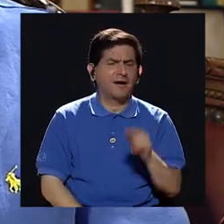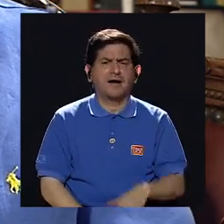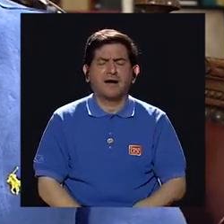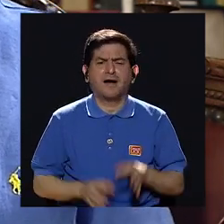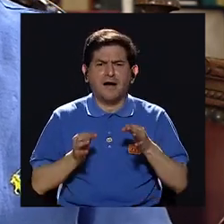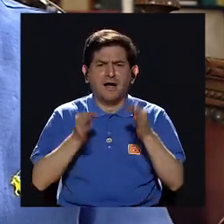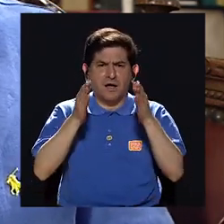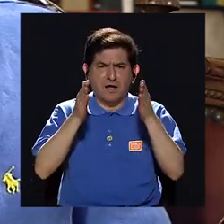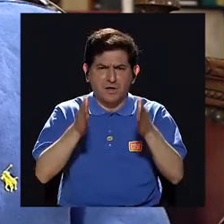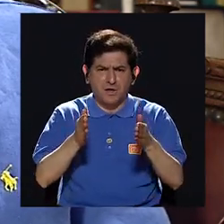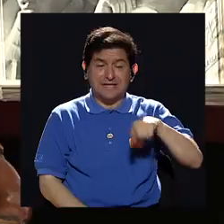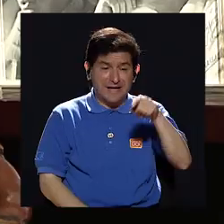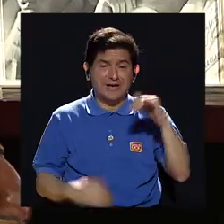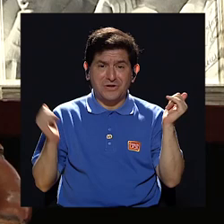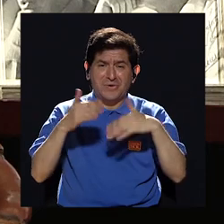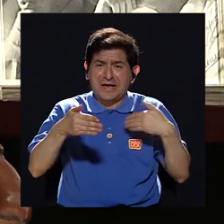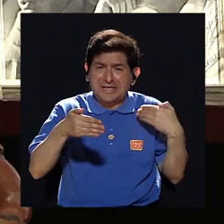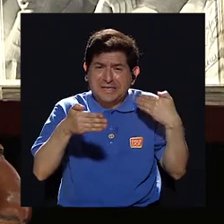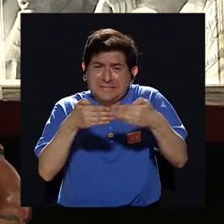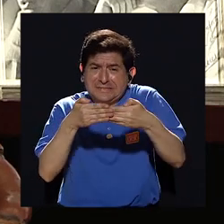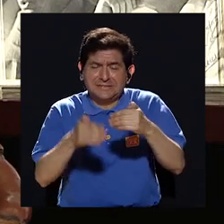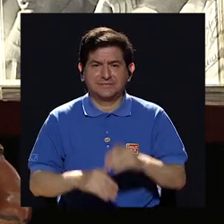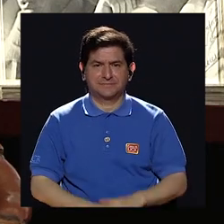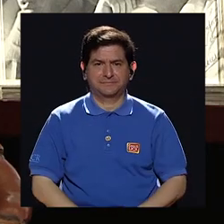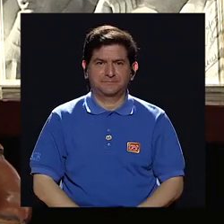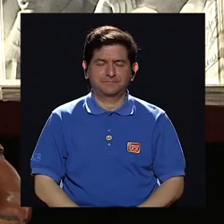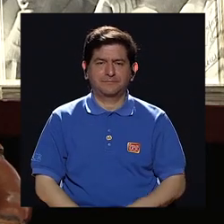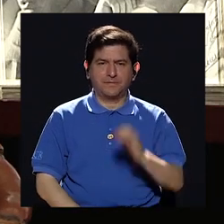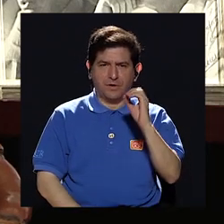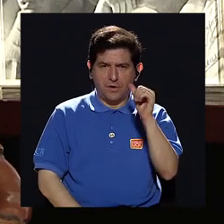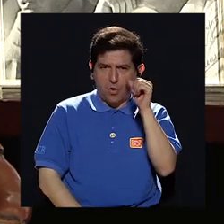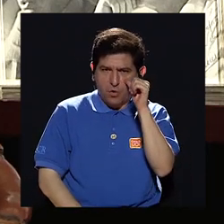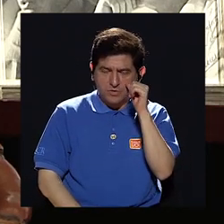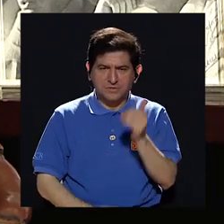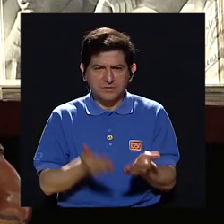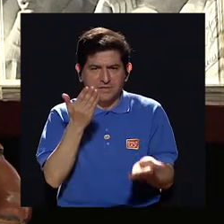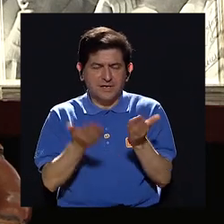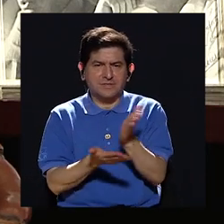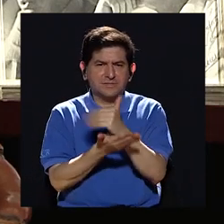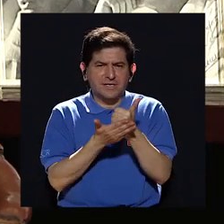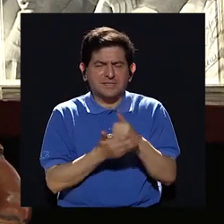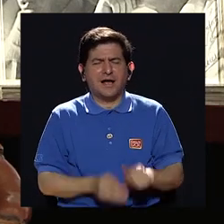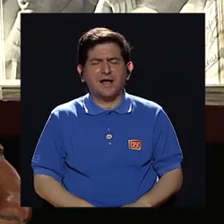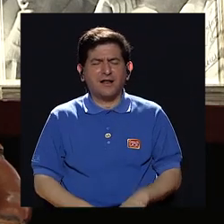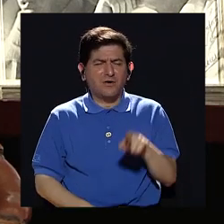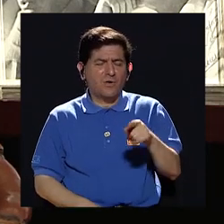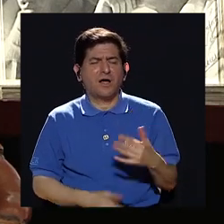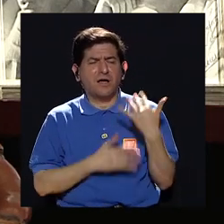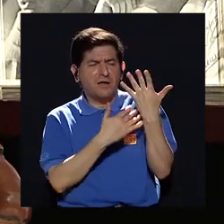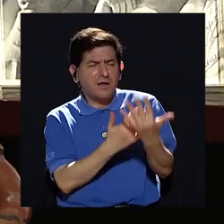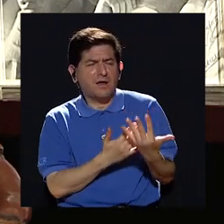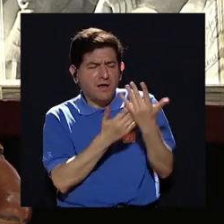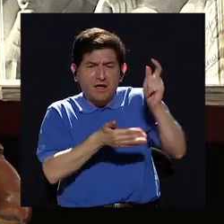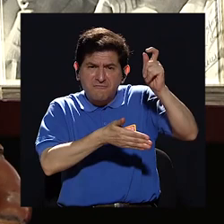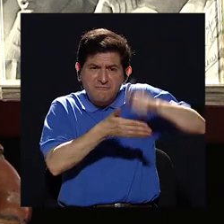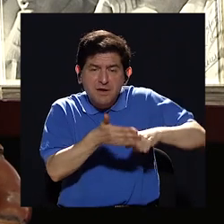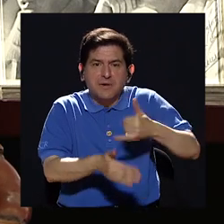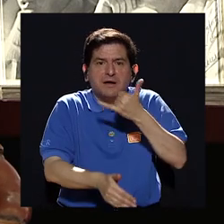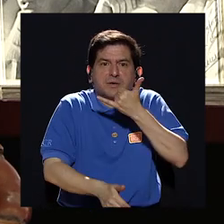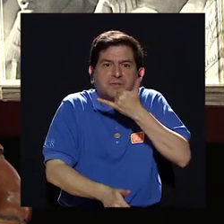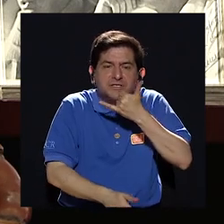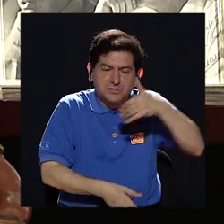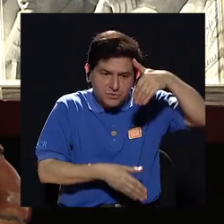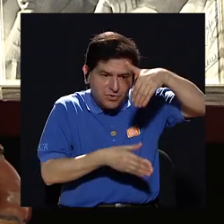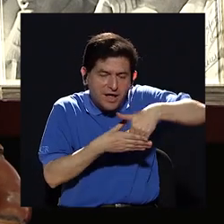turistas de todas partes del mundo Don Oscar hay algo que se prolongó muchísimo y fue la firma ¿qué fue lo que